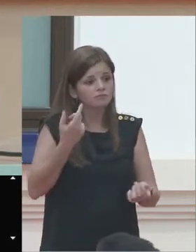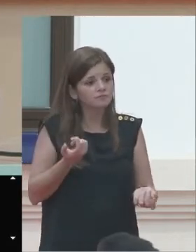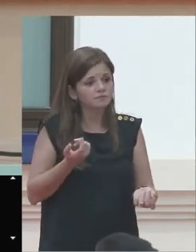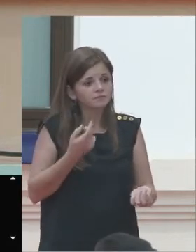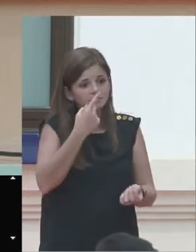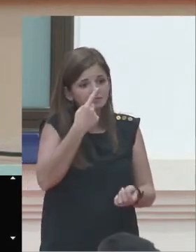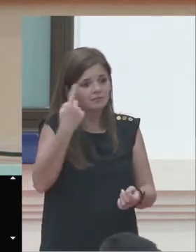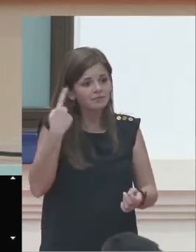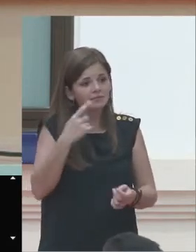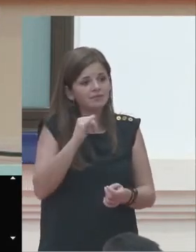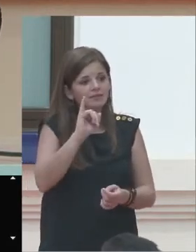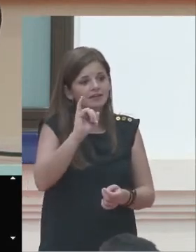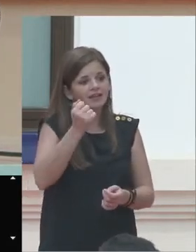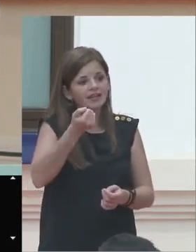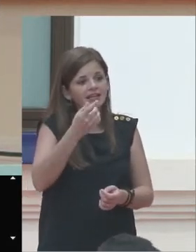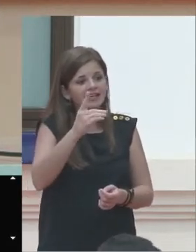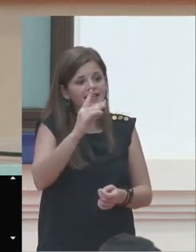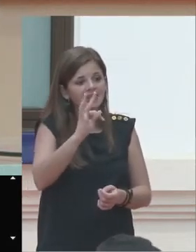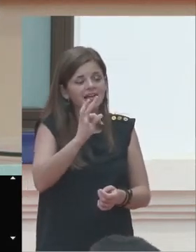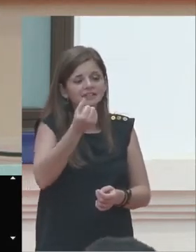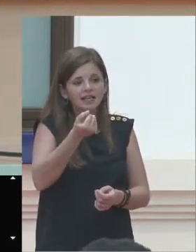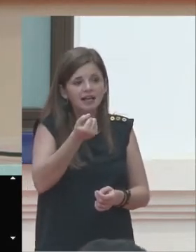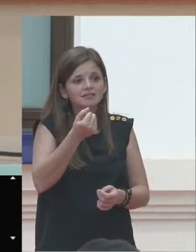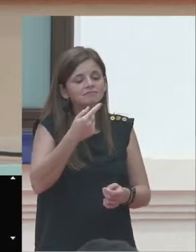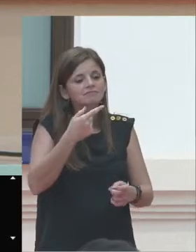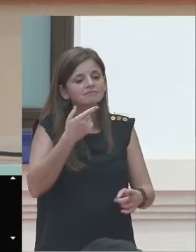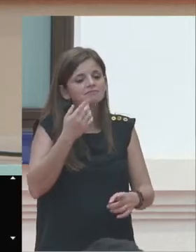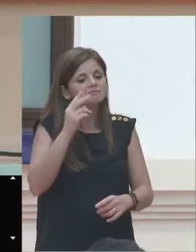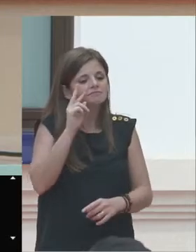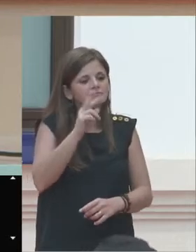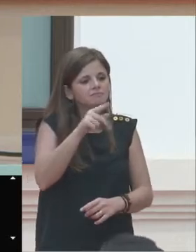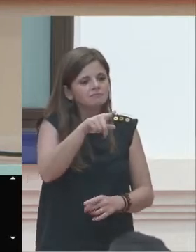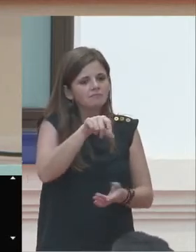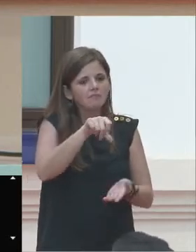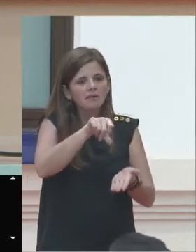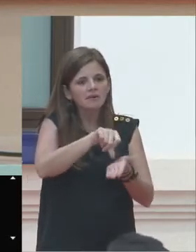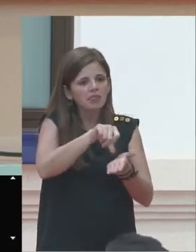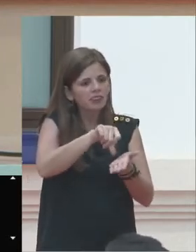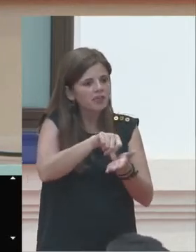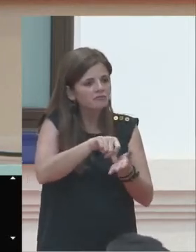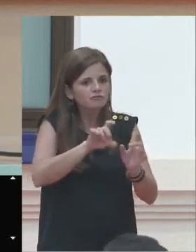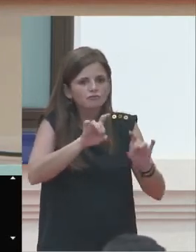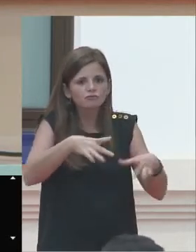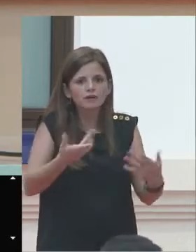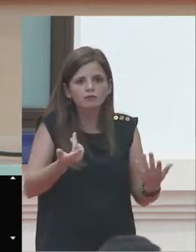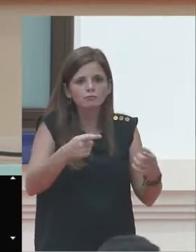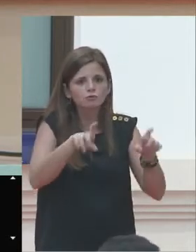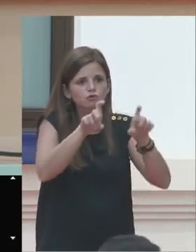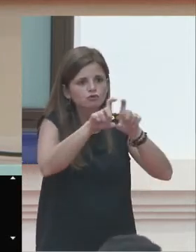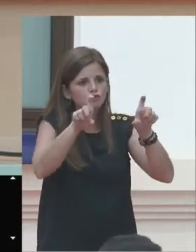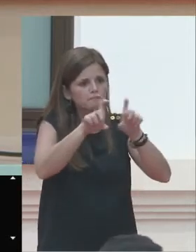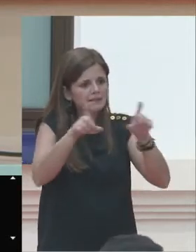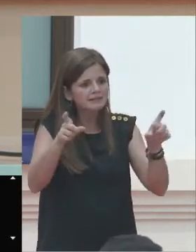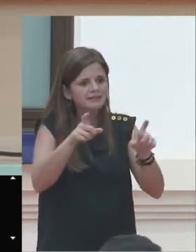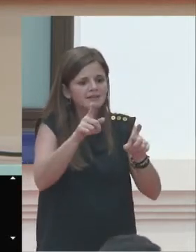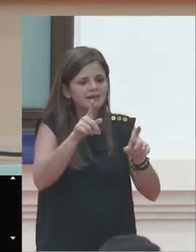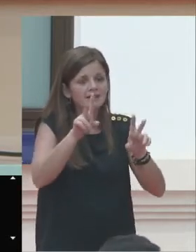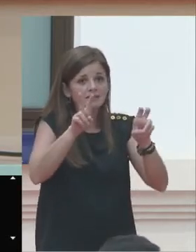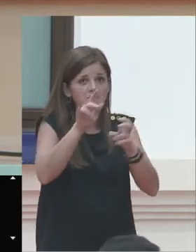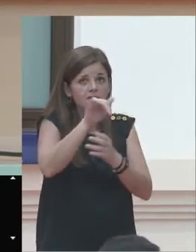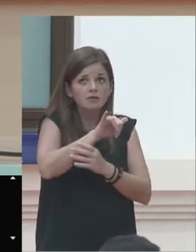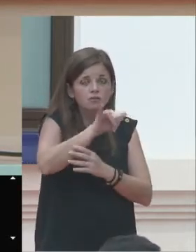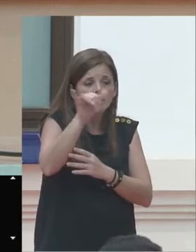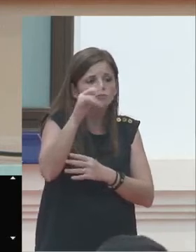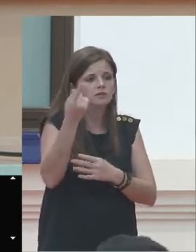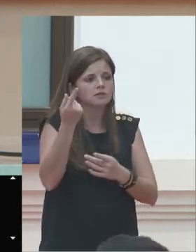y IATA es, digamos, como el centro que aglutina a todas las grandes compañías de aeronáutica,